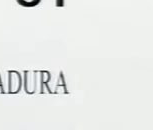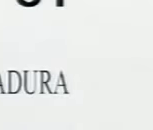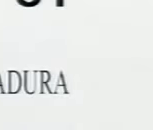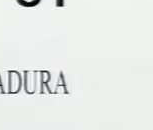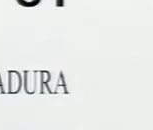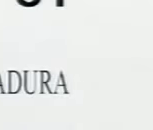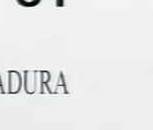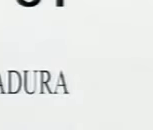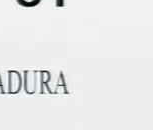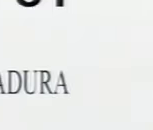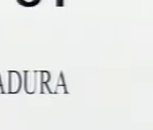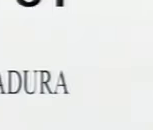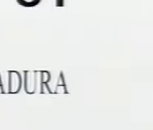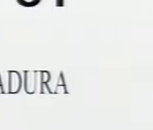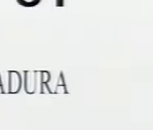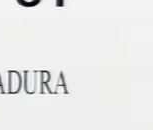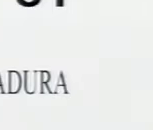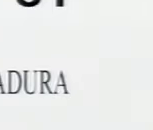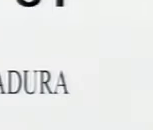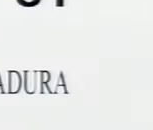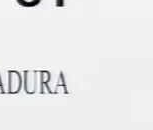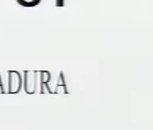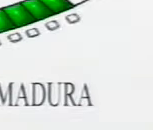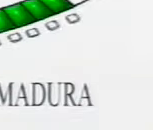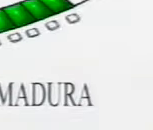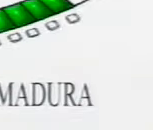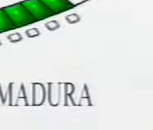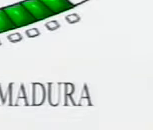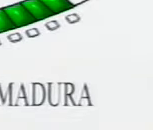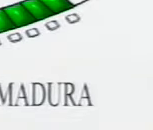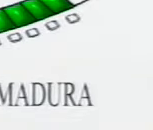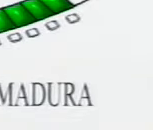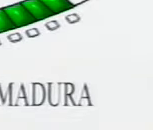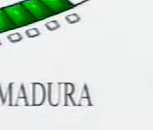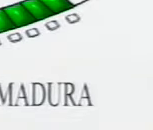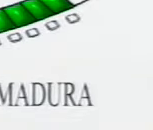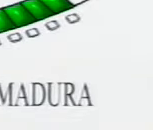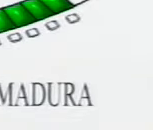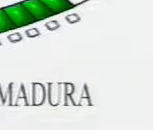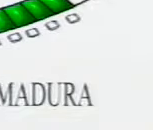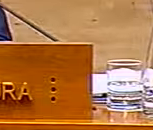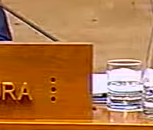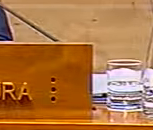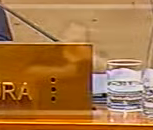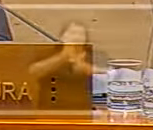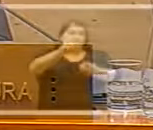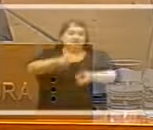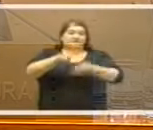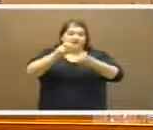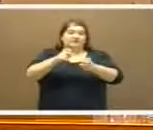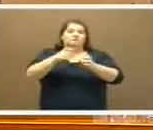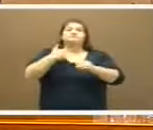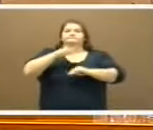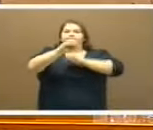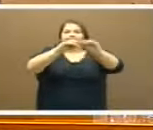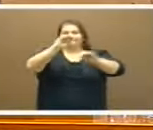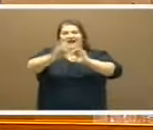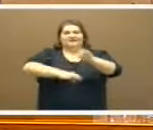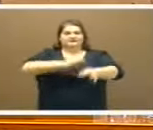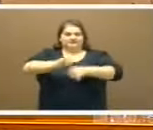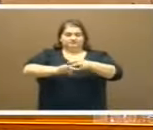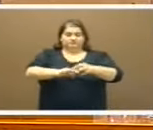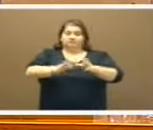aprobada, por tanto, la sección 3 del presupuesto. Sección 10, Consejería de Economía y Hacienda. Someto a la consideración de la